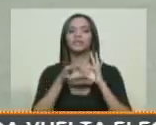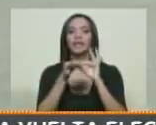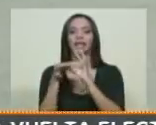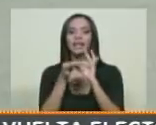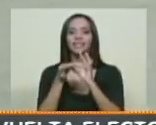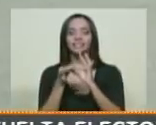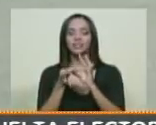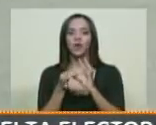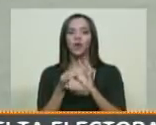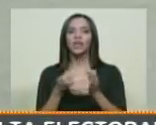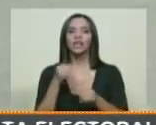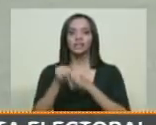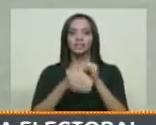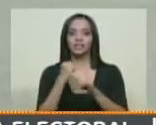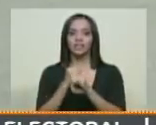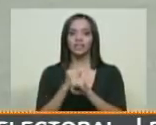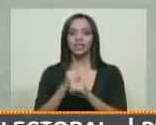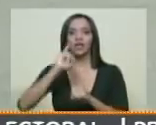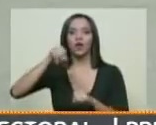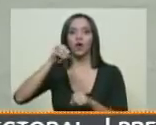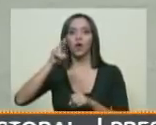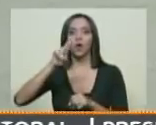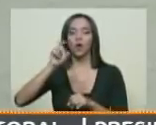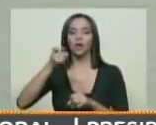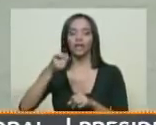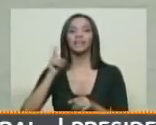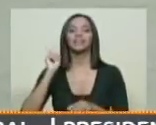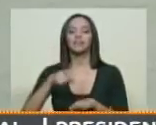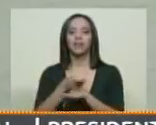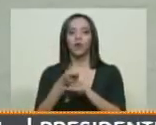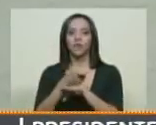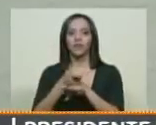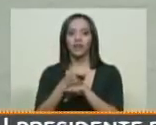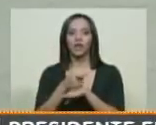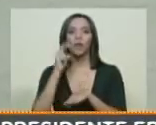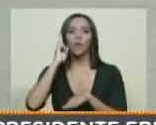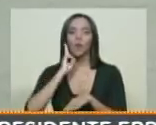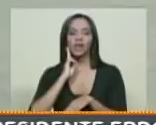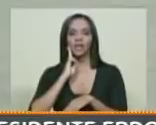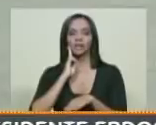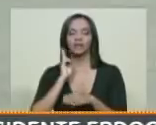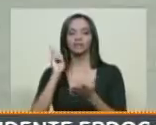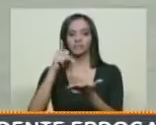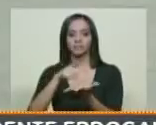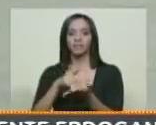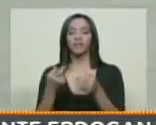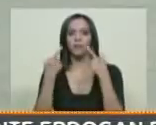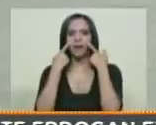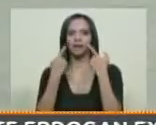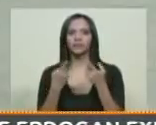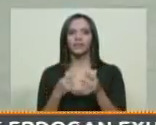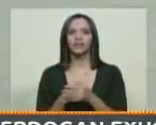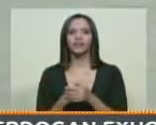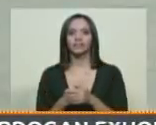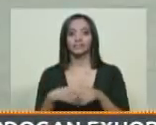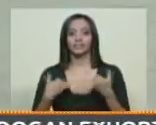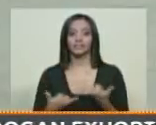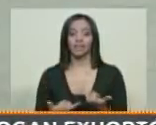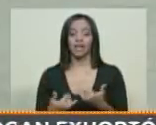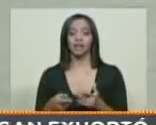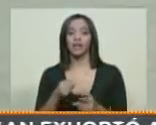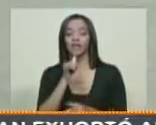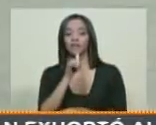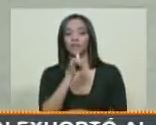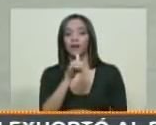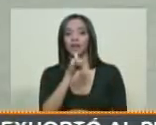Jorge Arriaza, así como también el gobernador del estado Bolívar, Justo Noguera Pietri. Vamos a escuchar de inmediato las declaraciones del